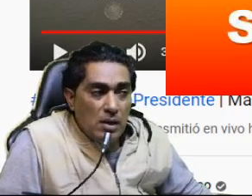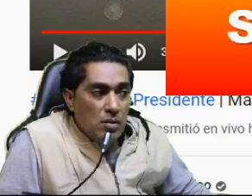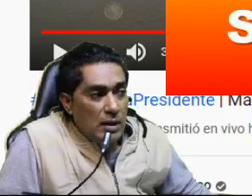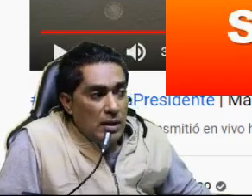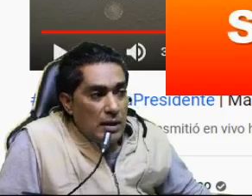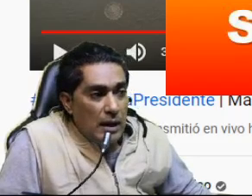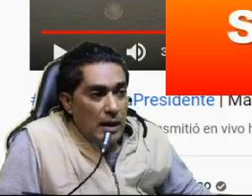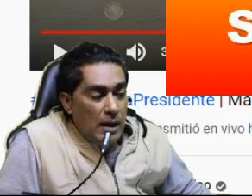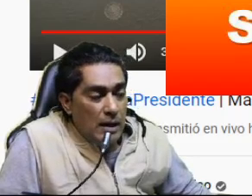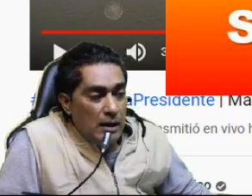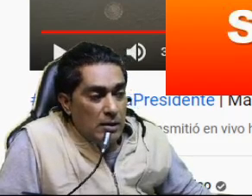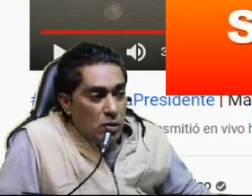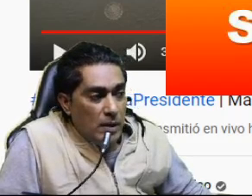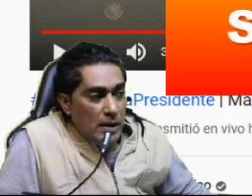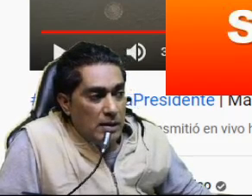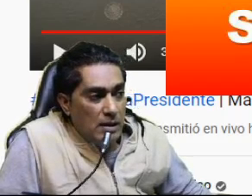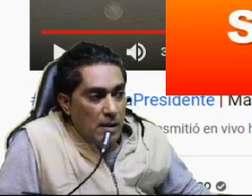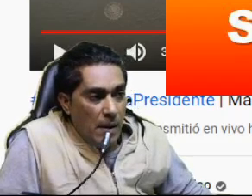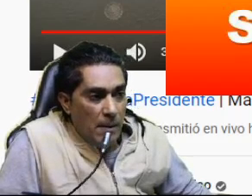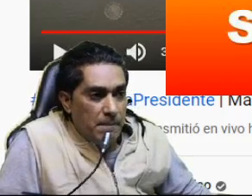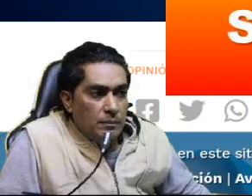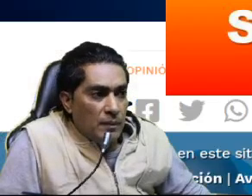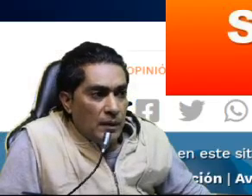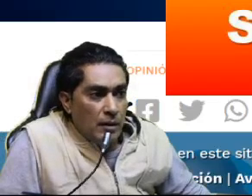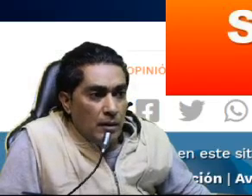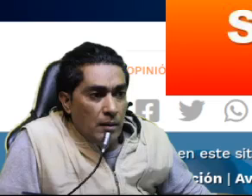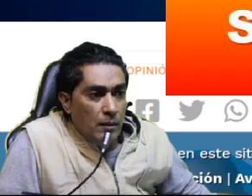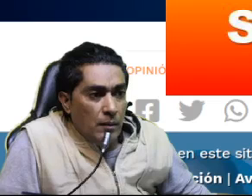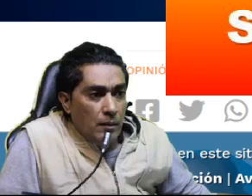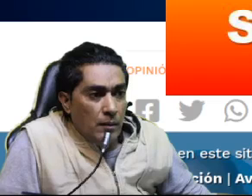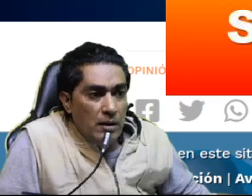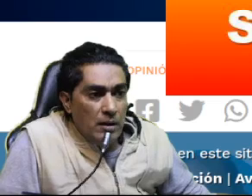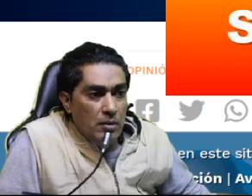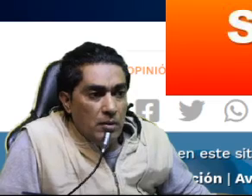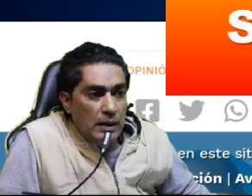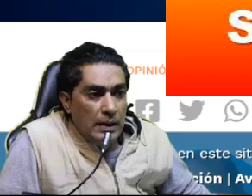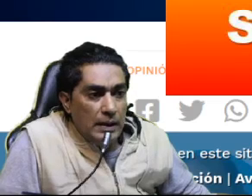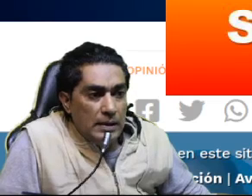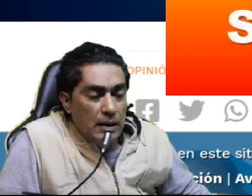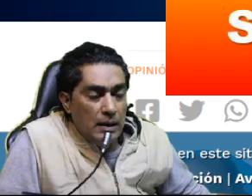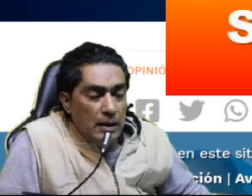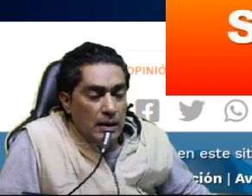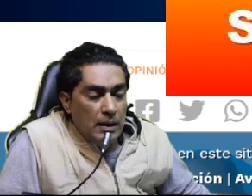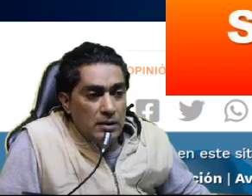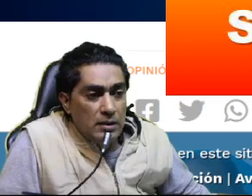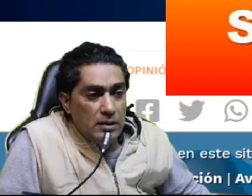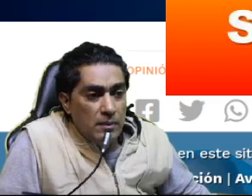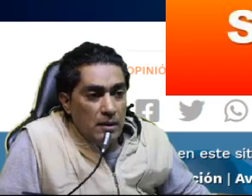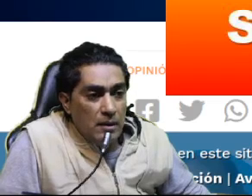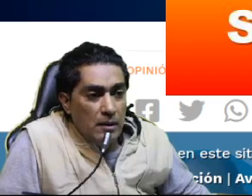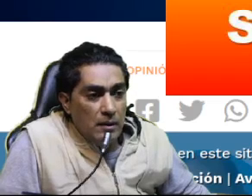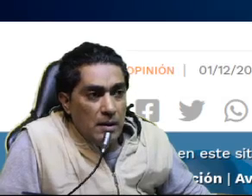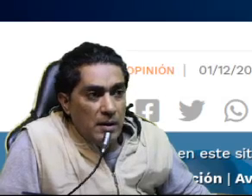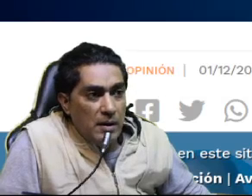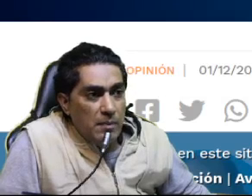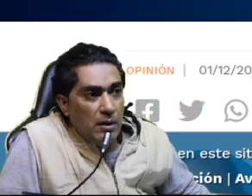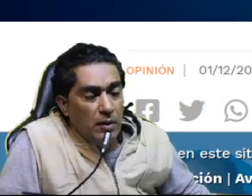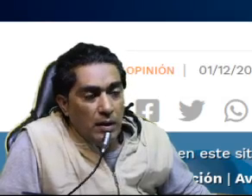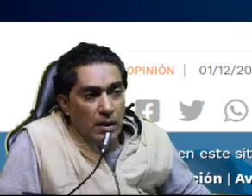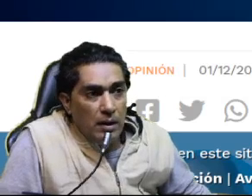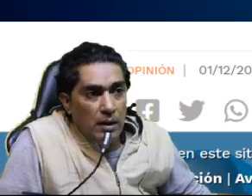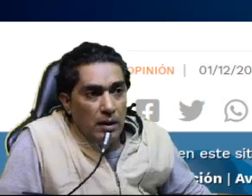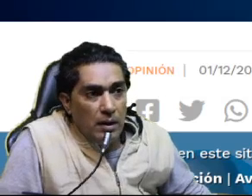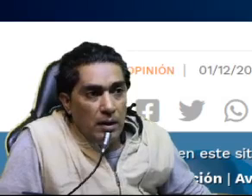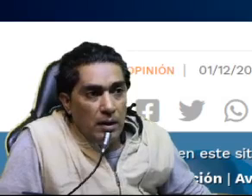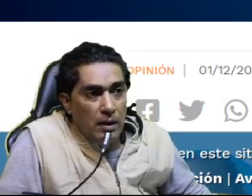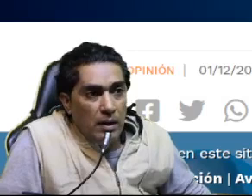está sucediendo sobre este tema. Bueno, primero, al inicio de esta semana, el día primero